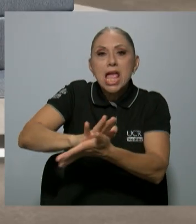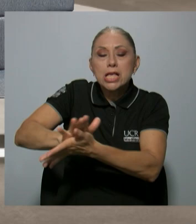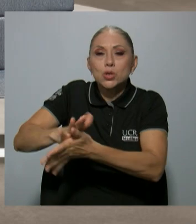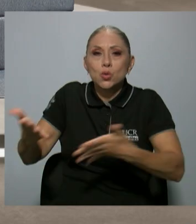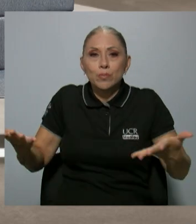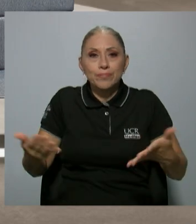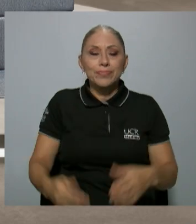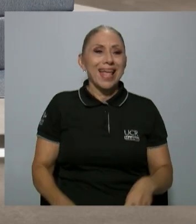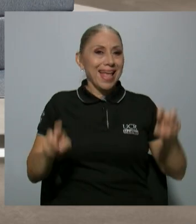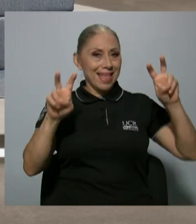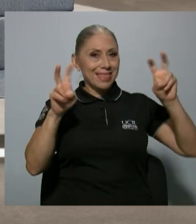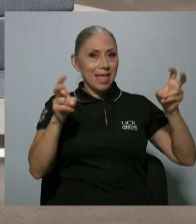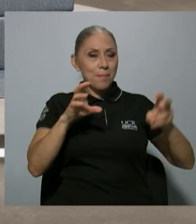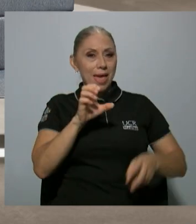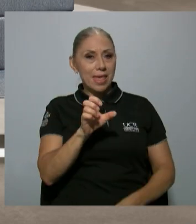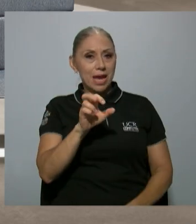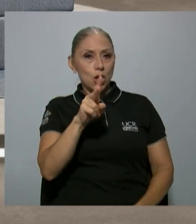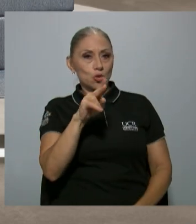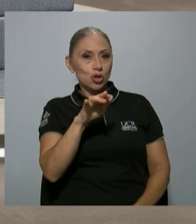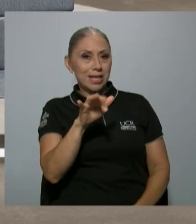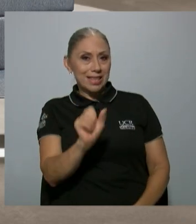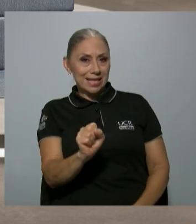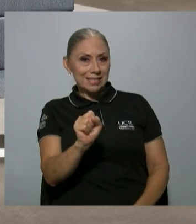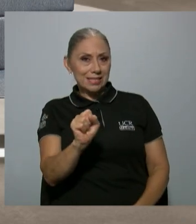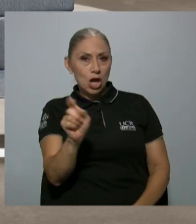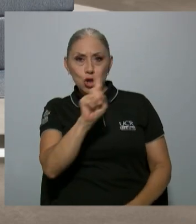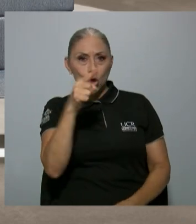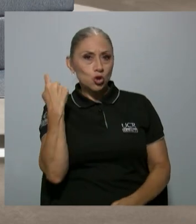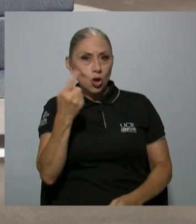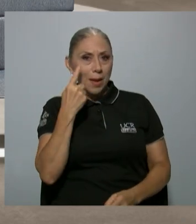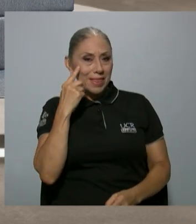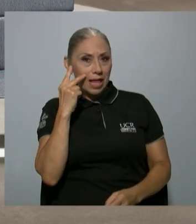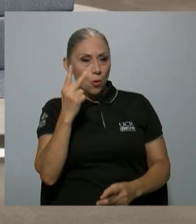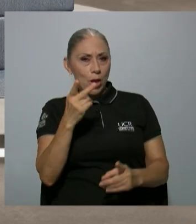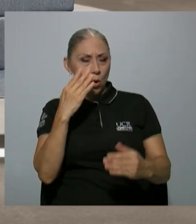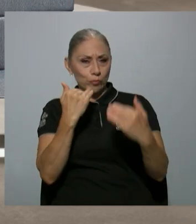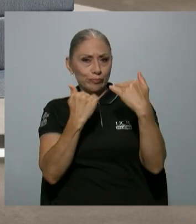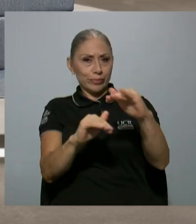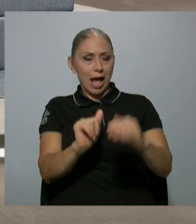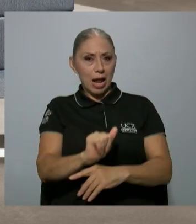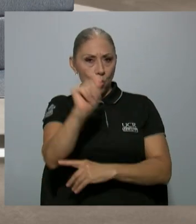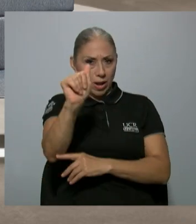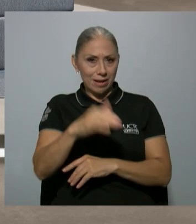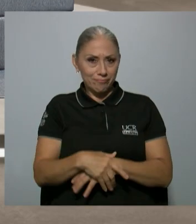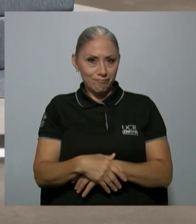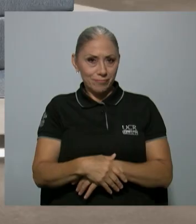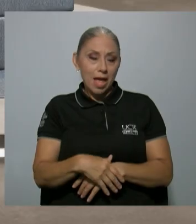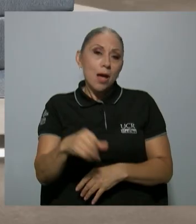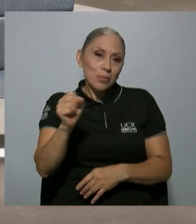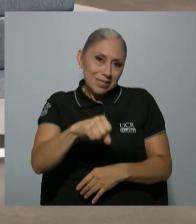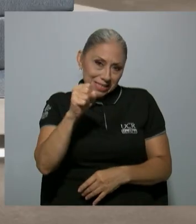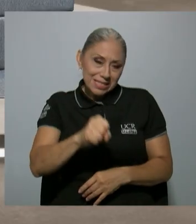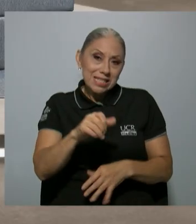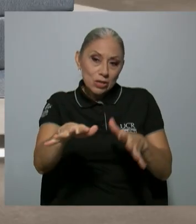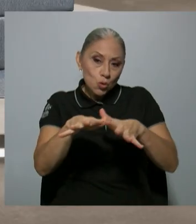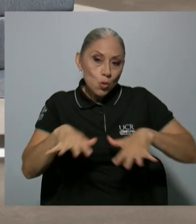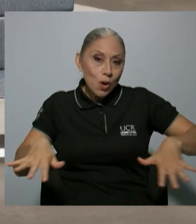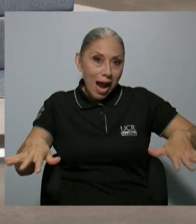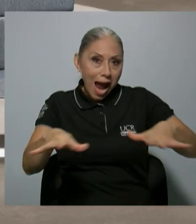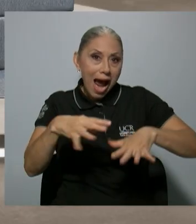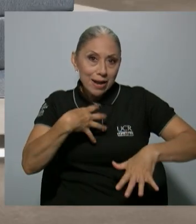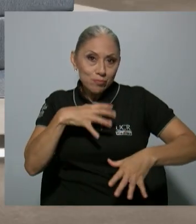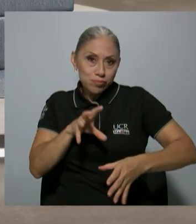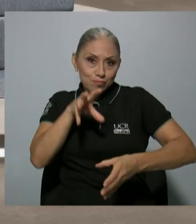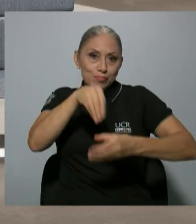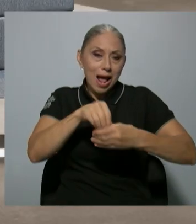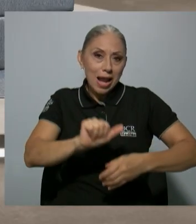El tema de Cruzitas, a mí me gusta verlo más allá de Alajuela. Si bien estamos hablando de un territorio que pertenece a Alajuela, afecta, creo que